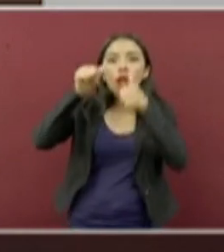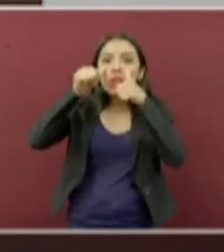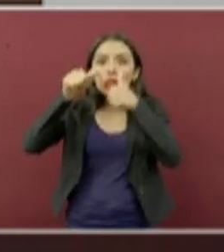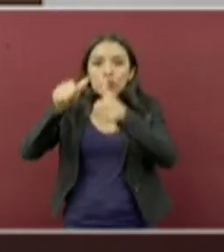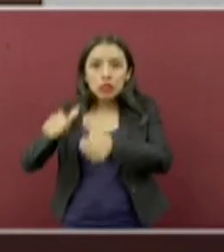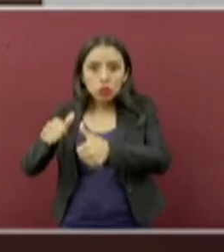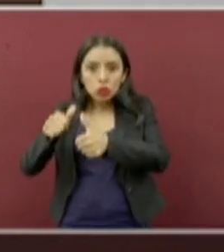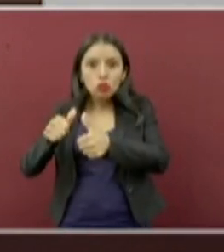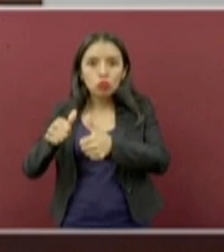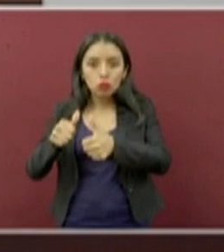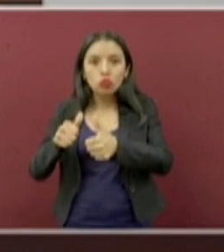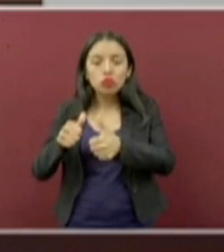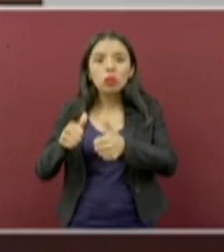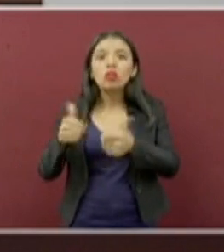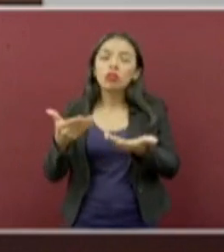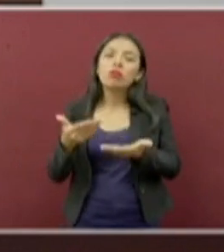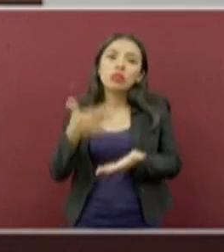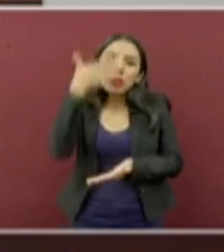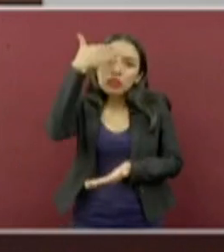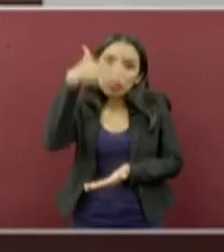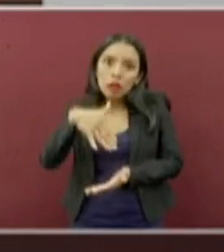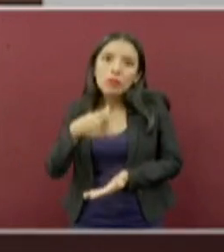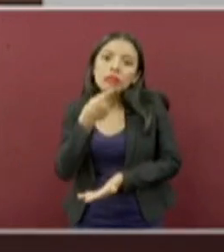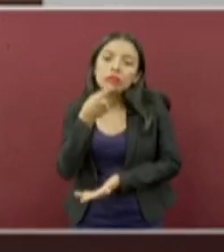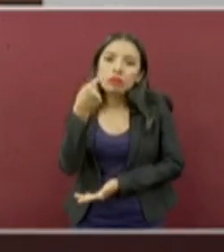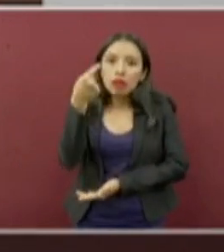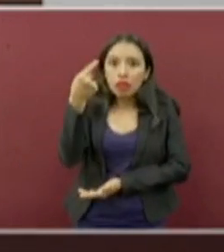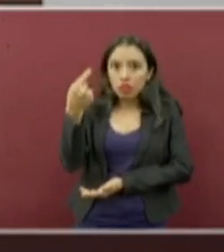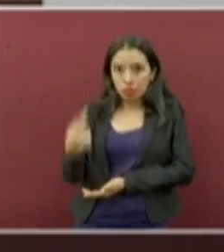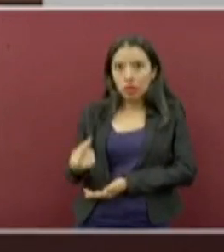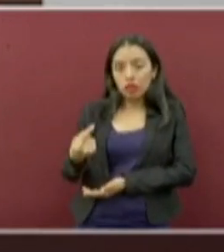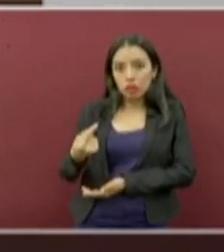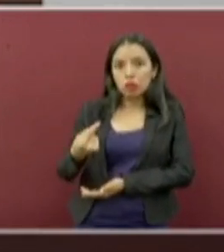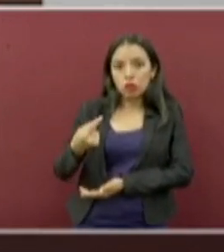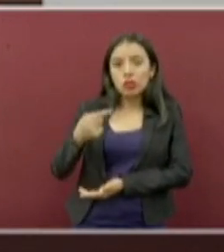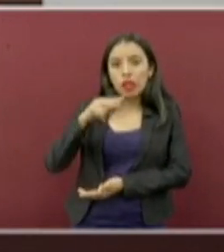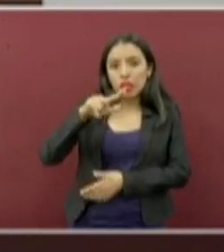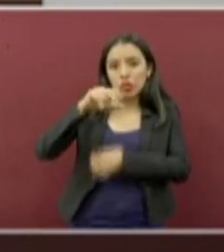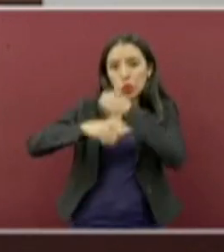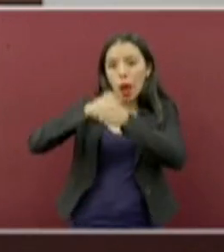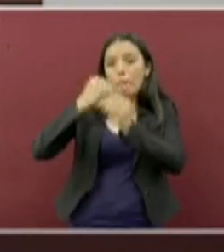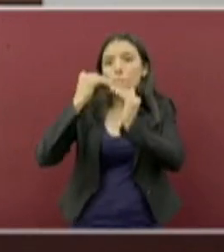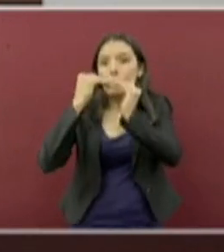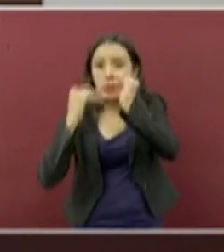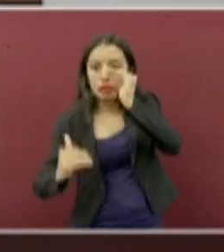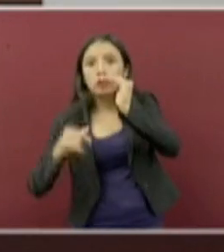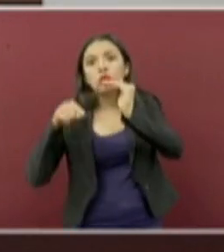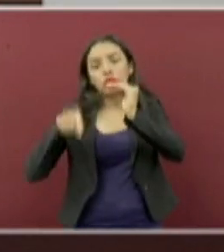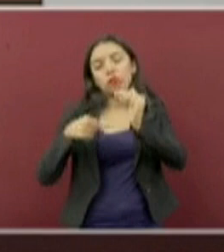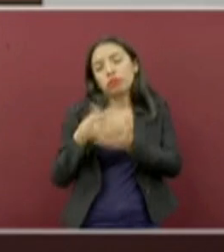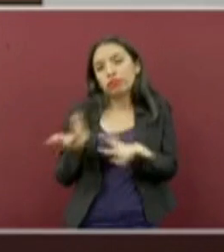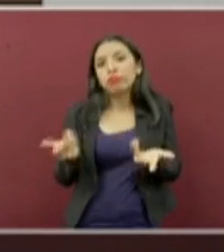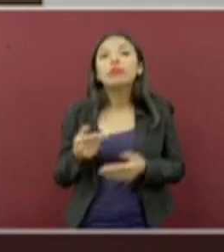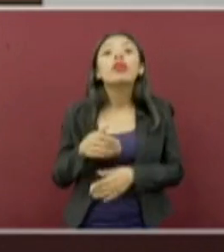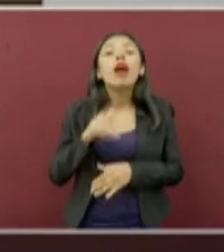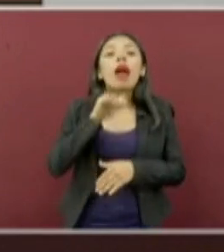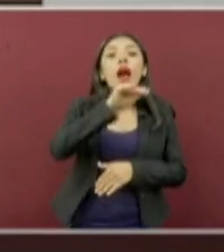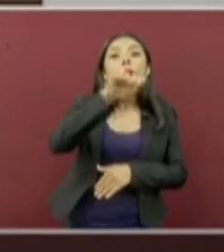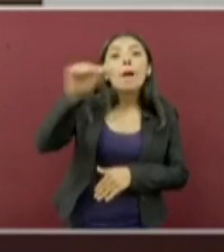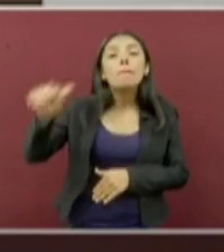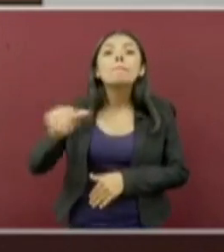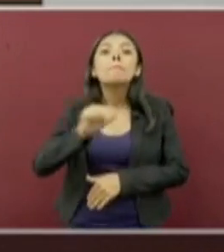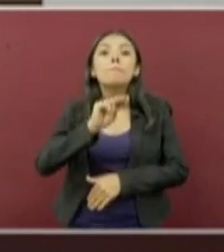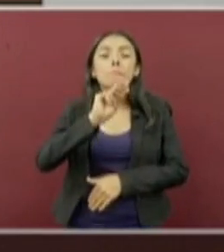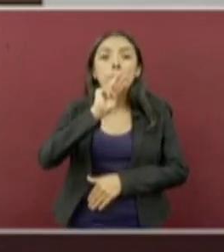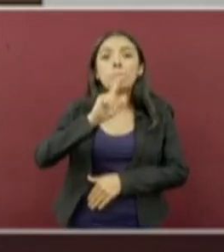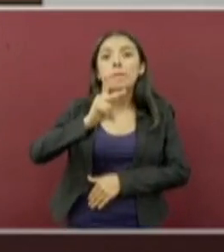bueno, hablando de menores, quiero también decirles algo. A las mamás, papás,